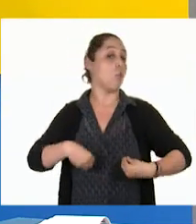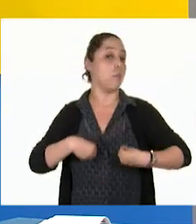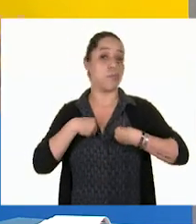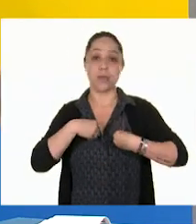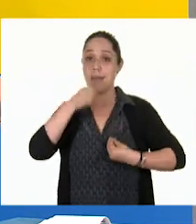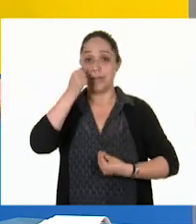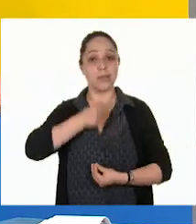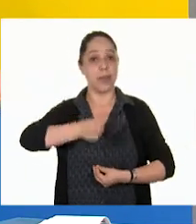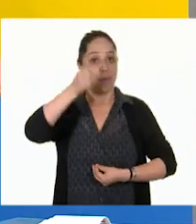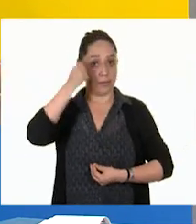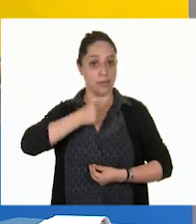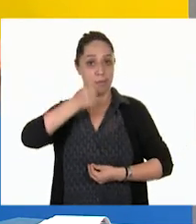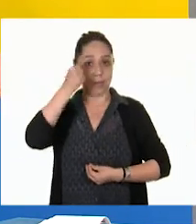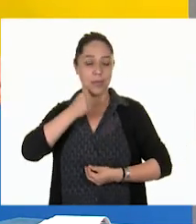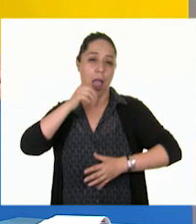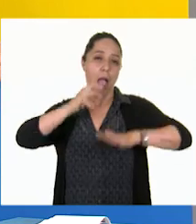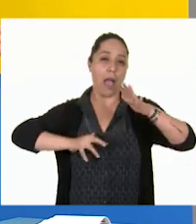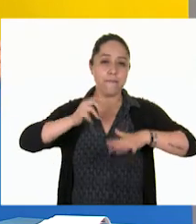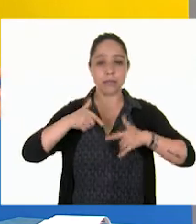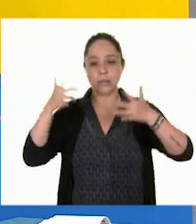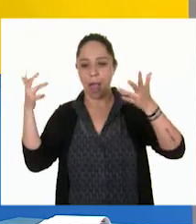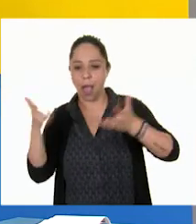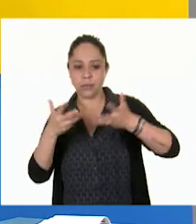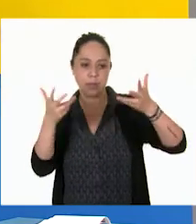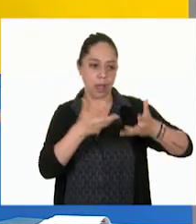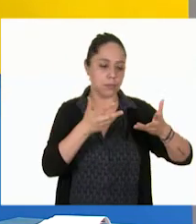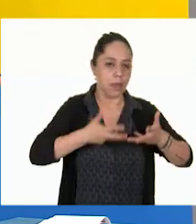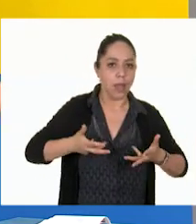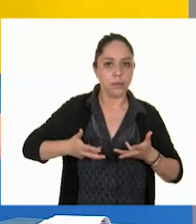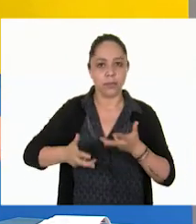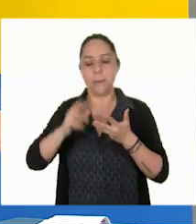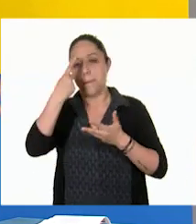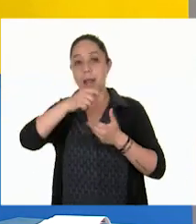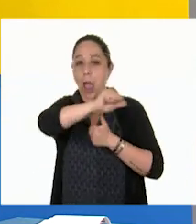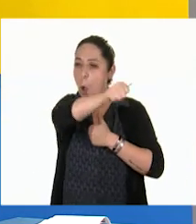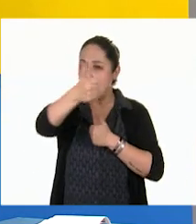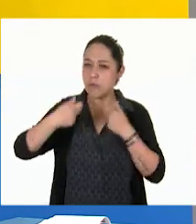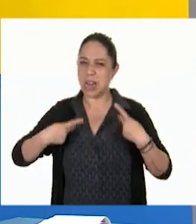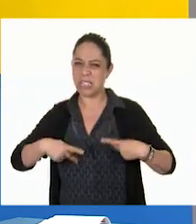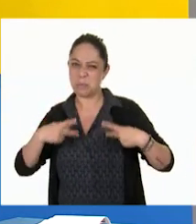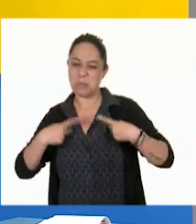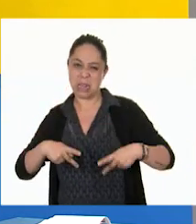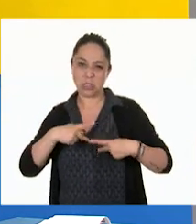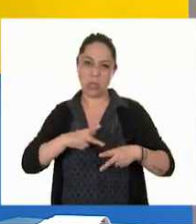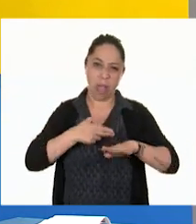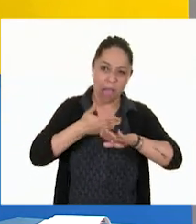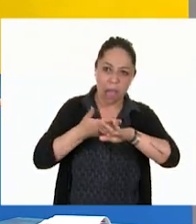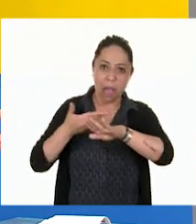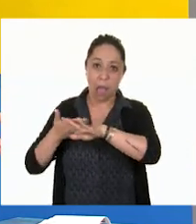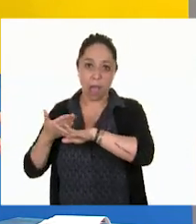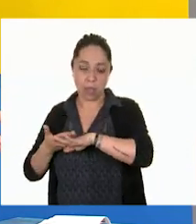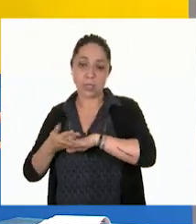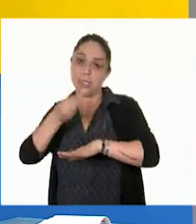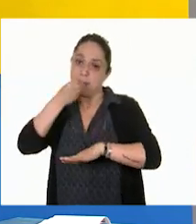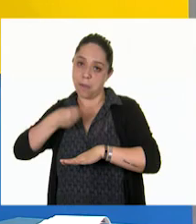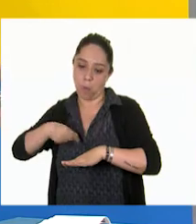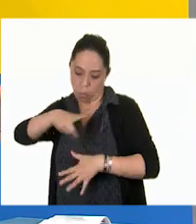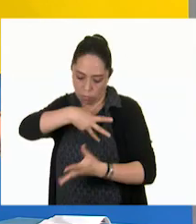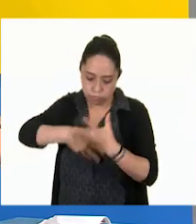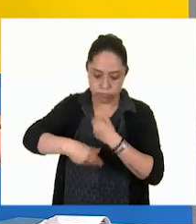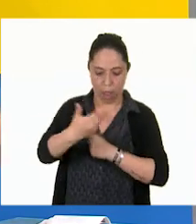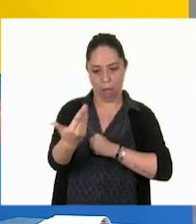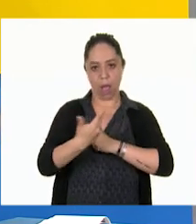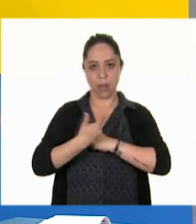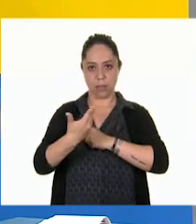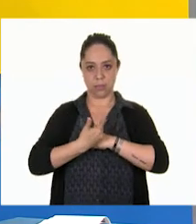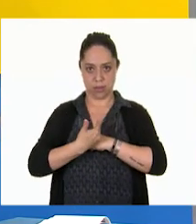cotidiana. Si cometemos una acción que afecta a las otras personas, somos acreedores a una sanción.